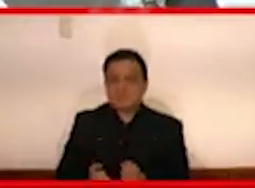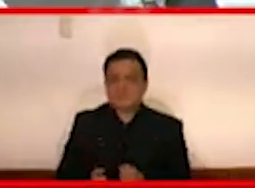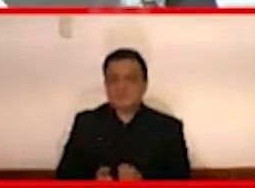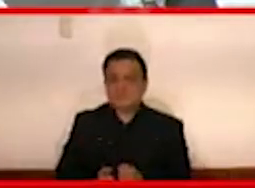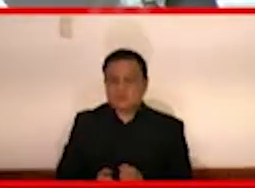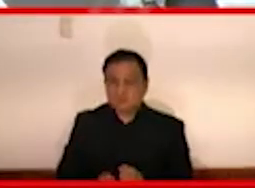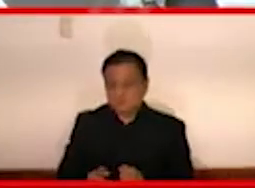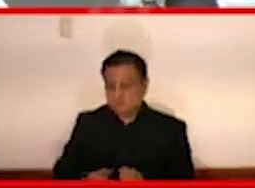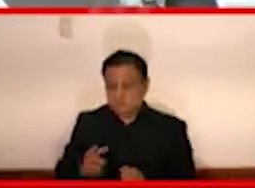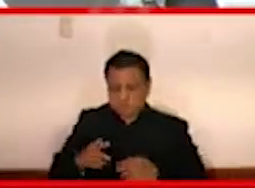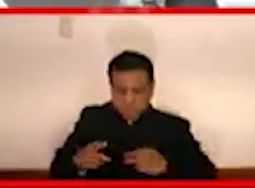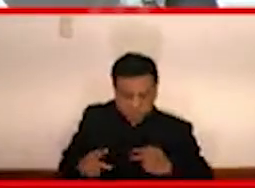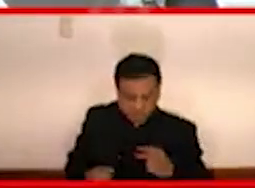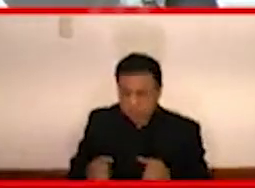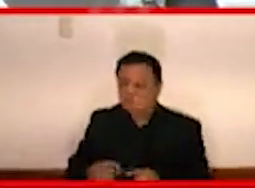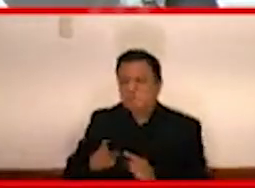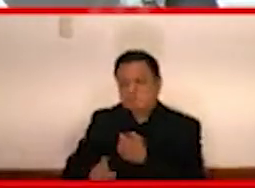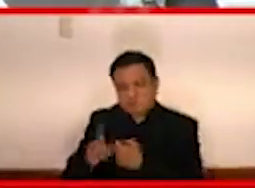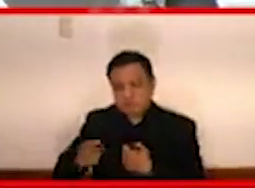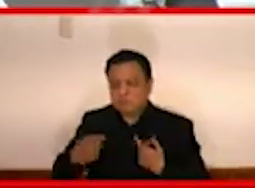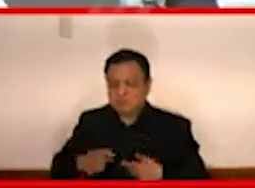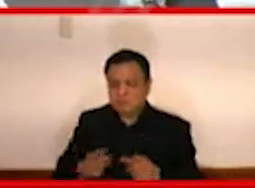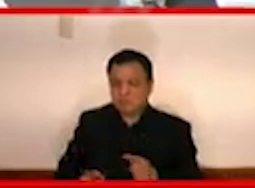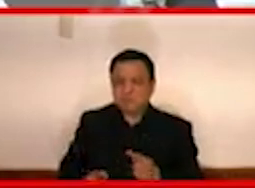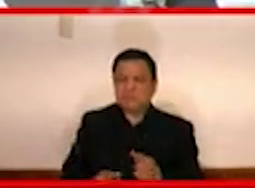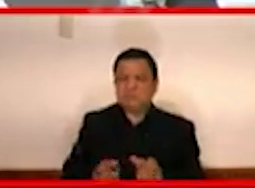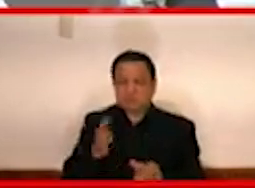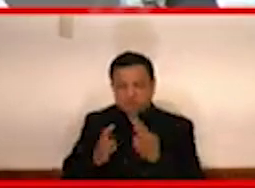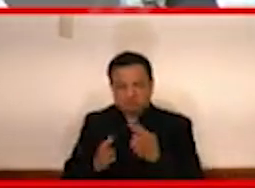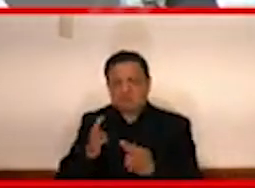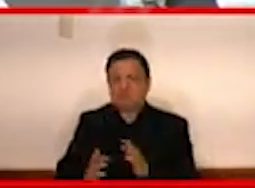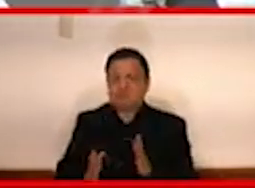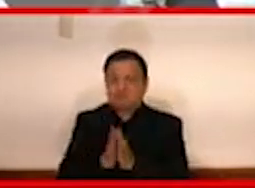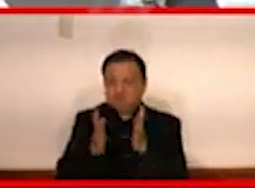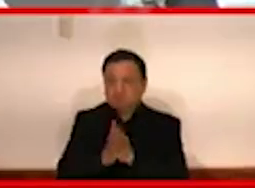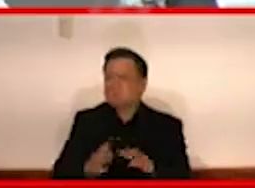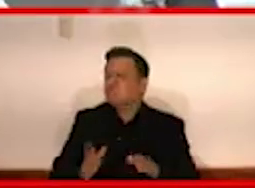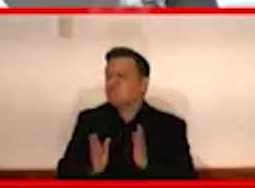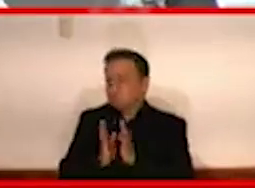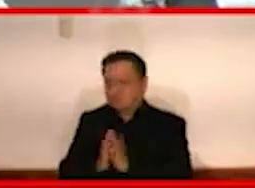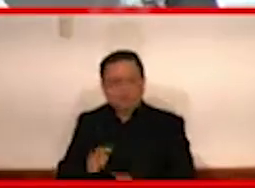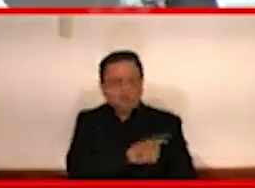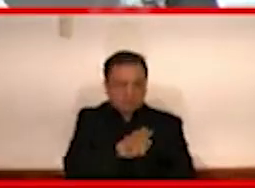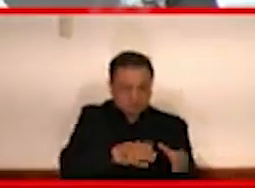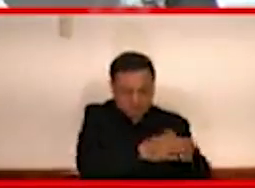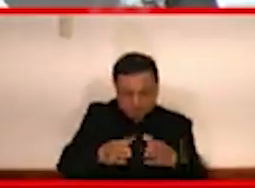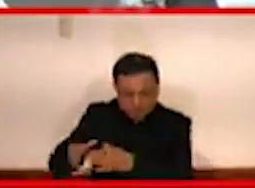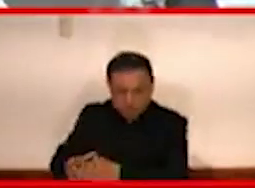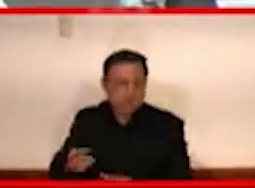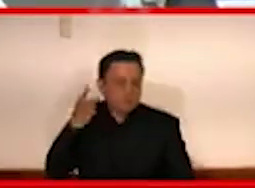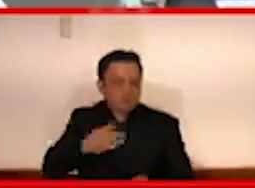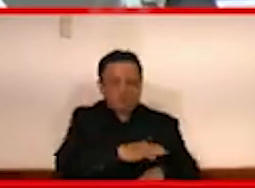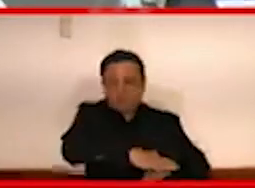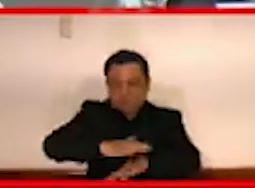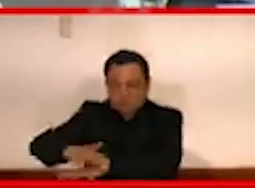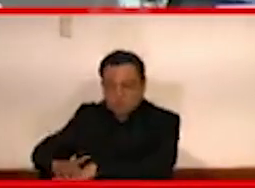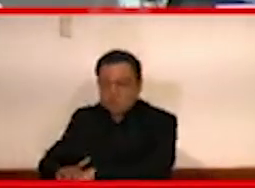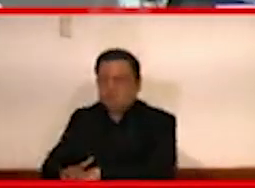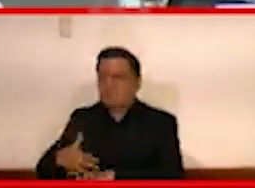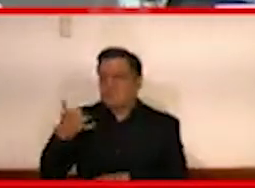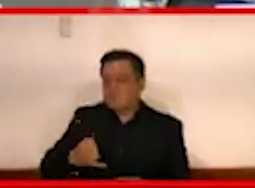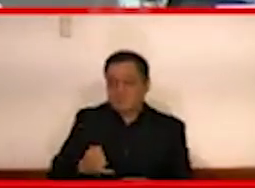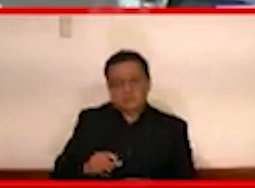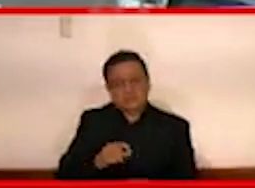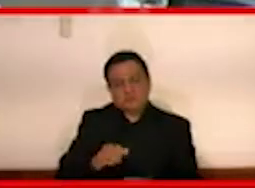directa a las democracias, y es por ello que hago un llamado a los partidos políticos nuevamente para que no se repitan escenarios de